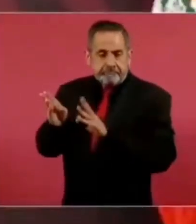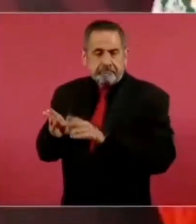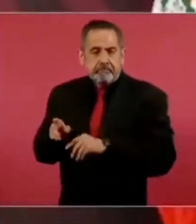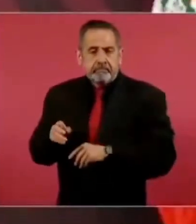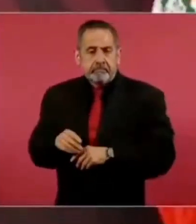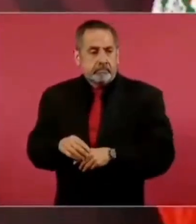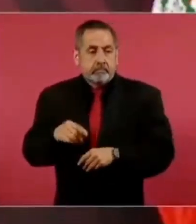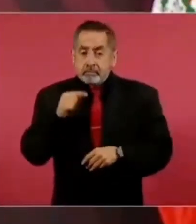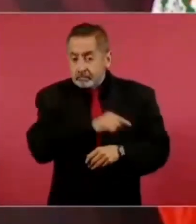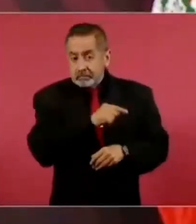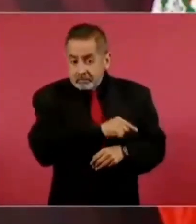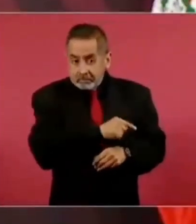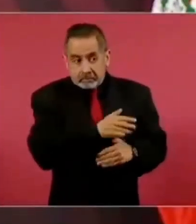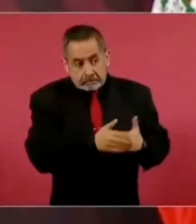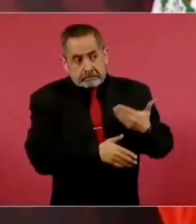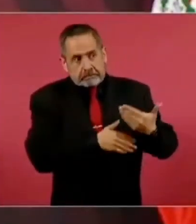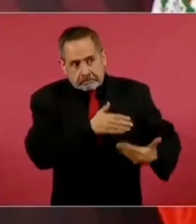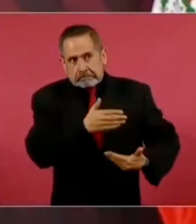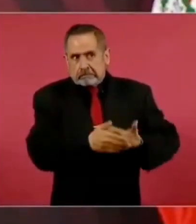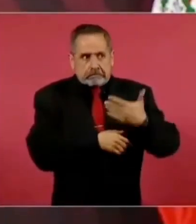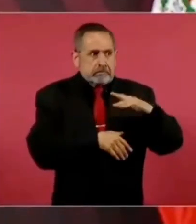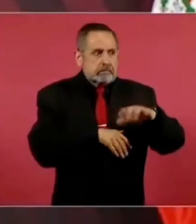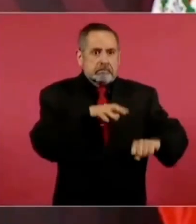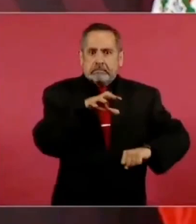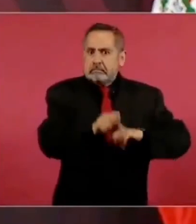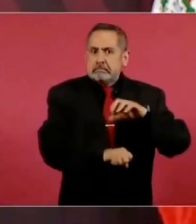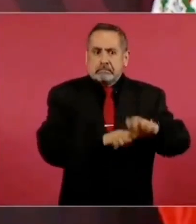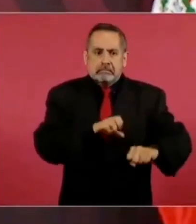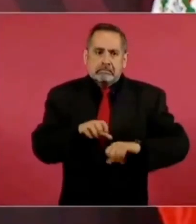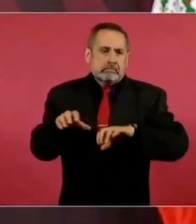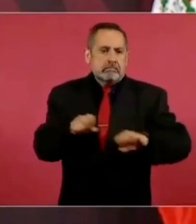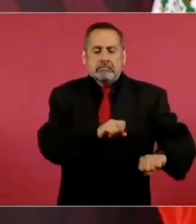avanzaron bastante.